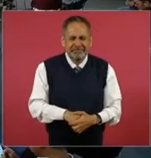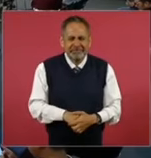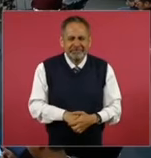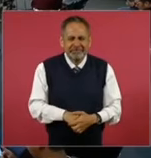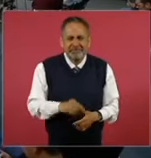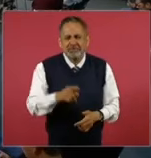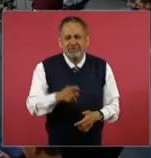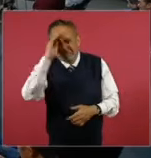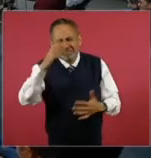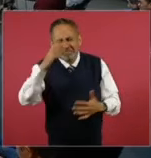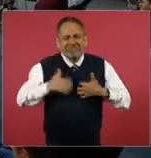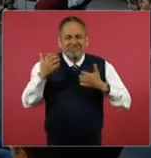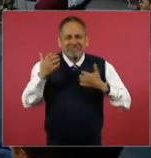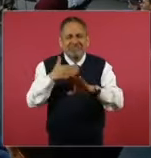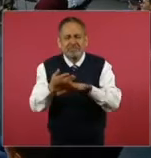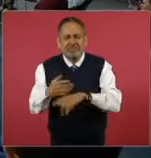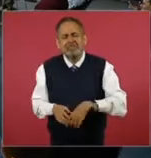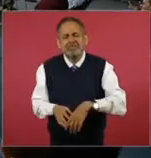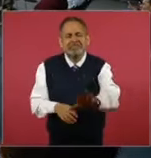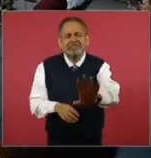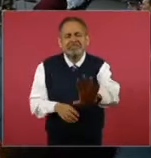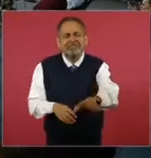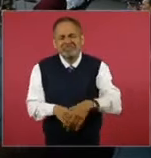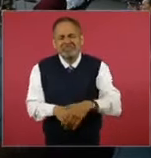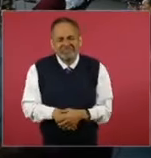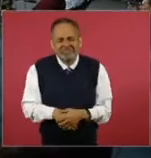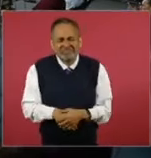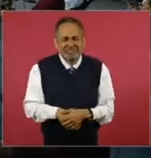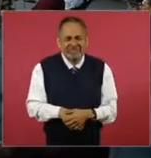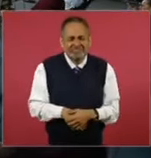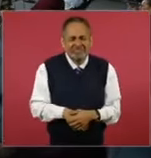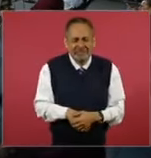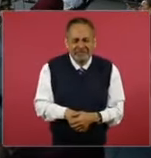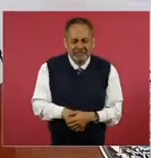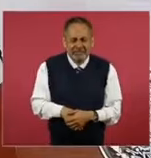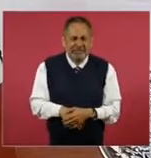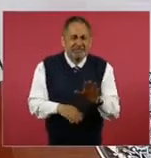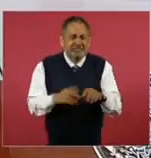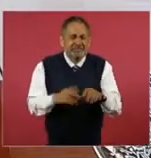¿No lo considera una agresión, presidente? No. Es que no pasa a mayores.